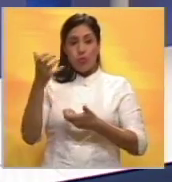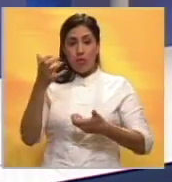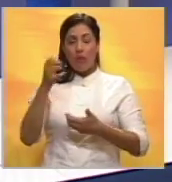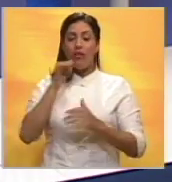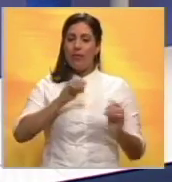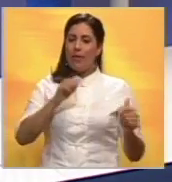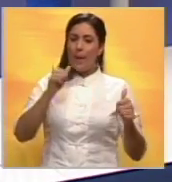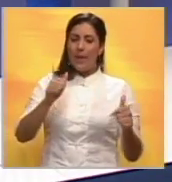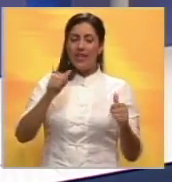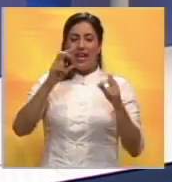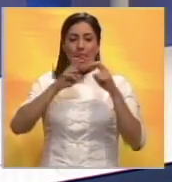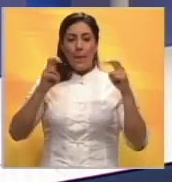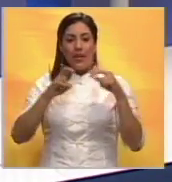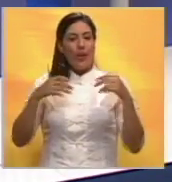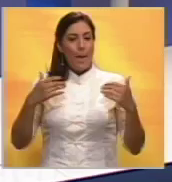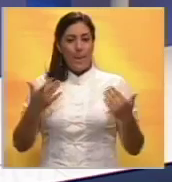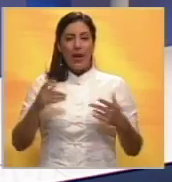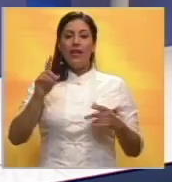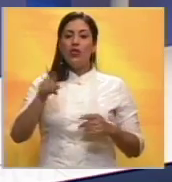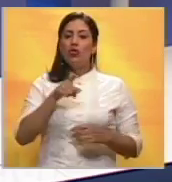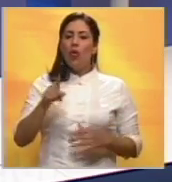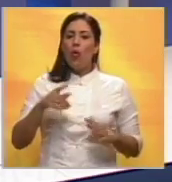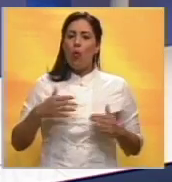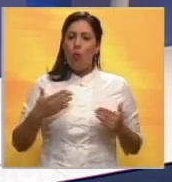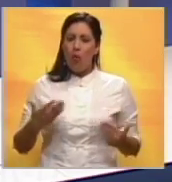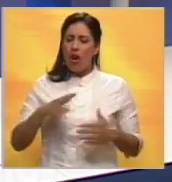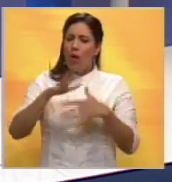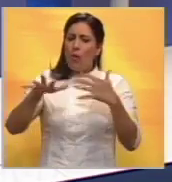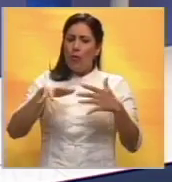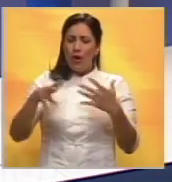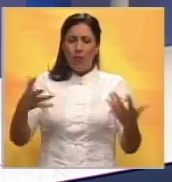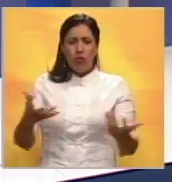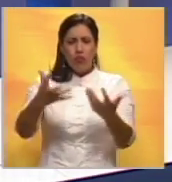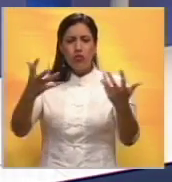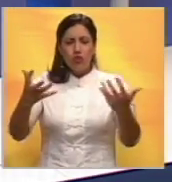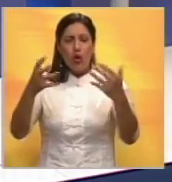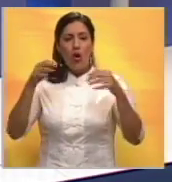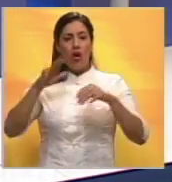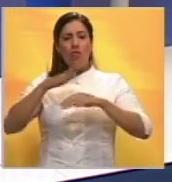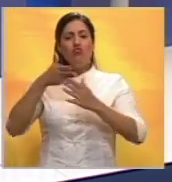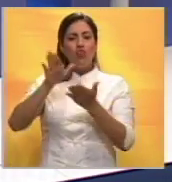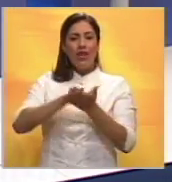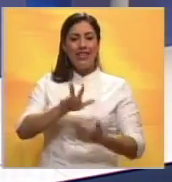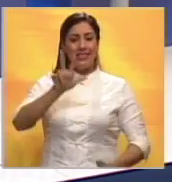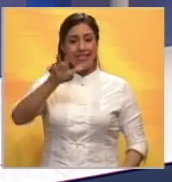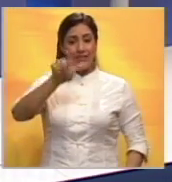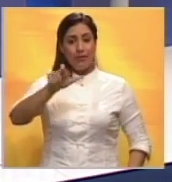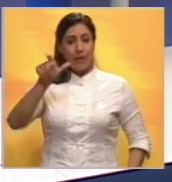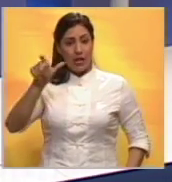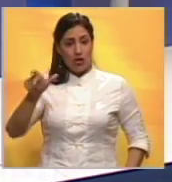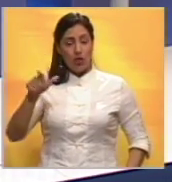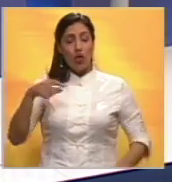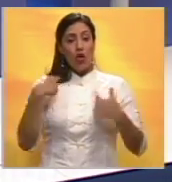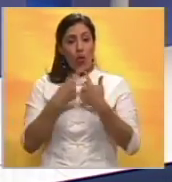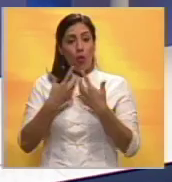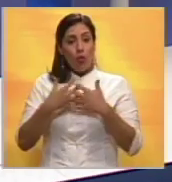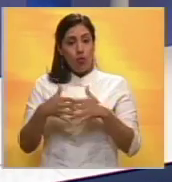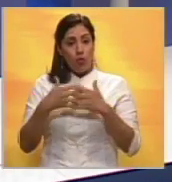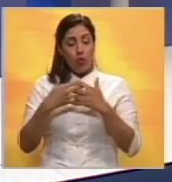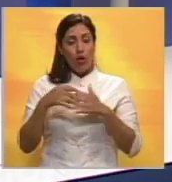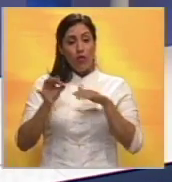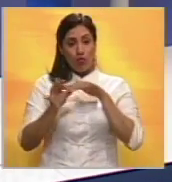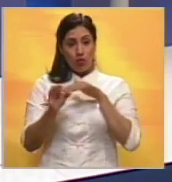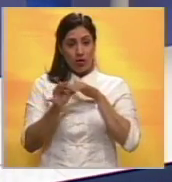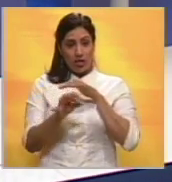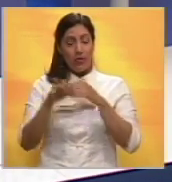ya iniciaron Las investigaciones para determinar Cuáles fueron las causas del incendio que causó la muerte de tres personas en la zona industrial del